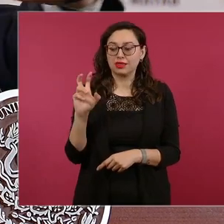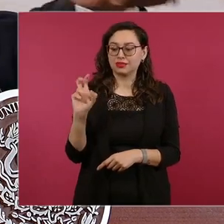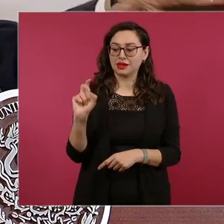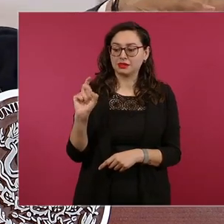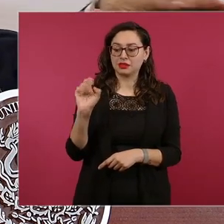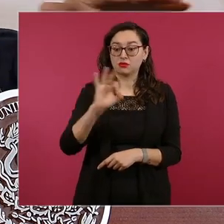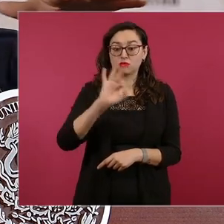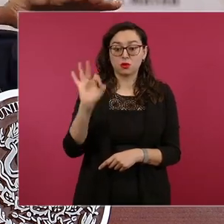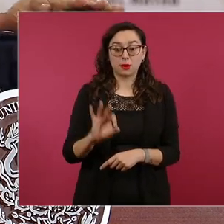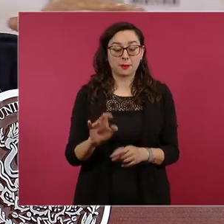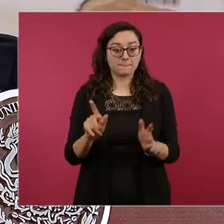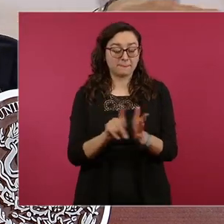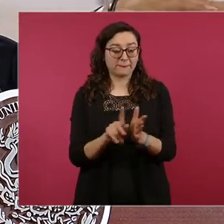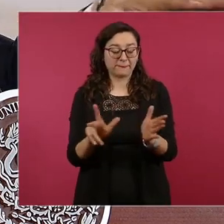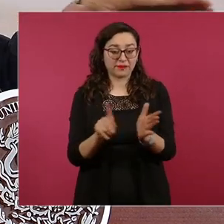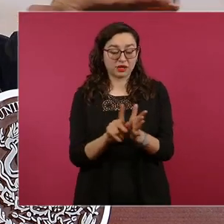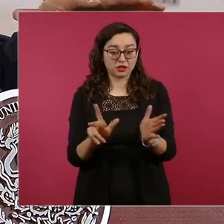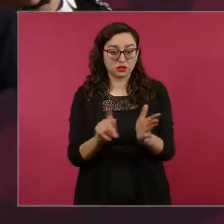ciento por los periódicos.